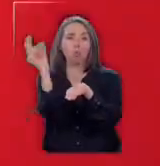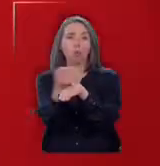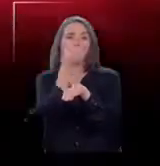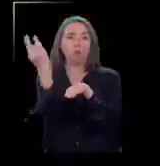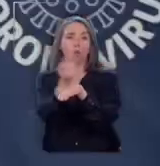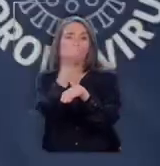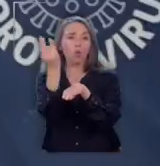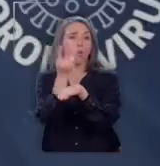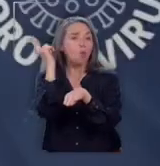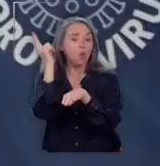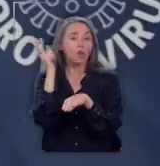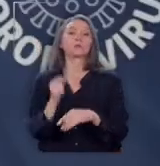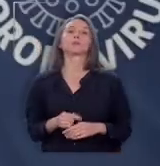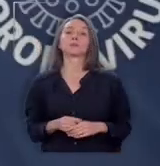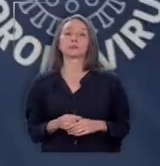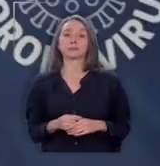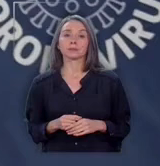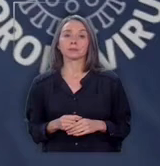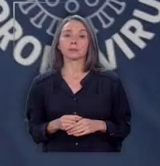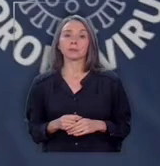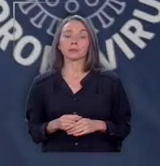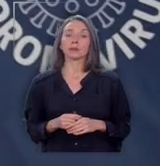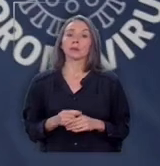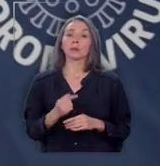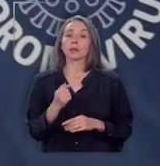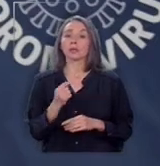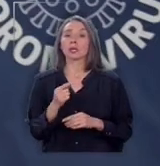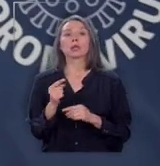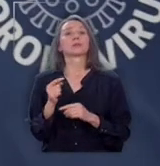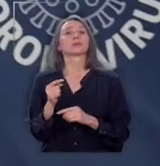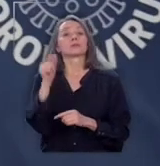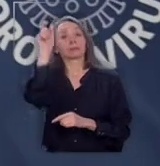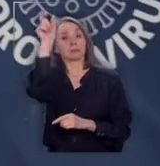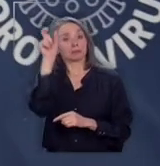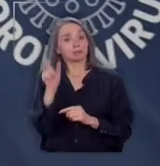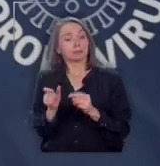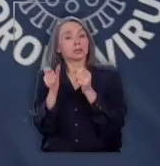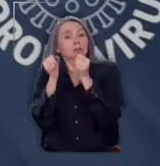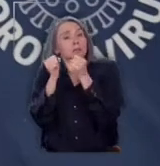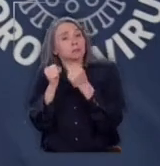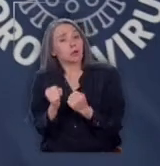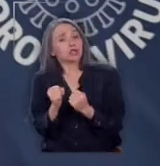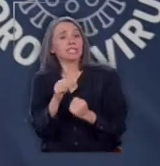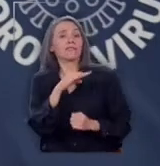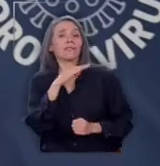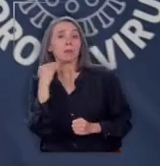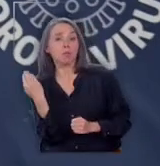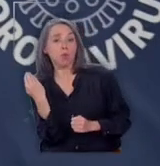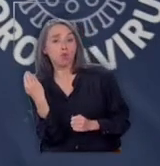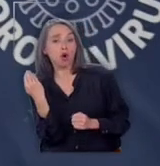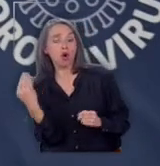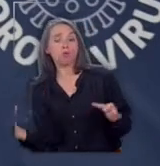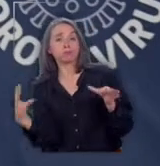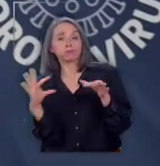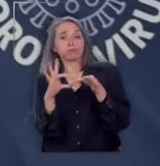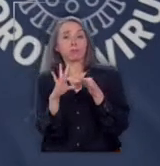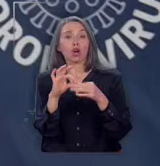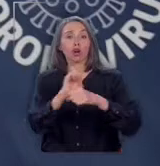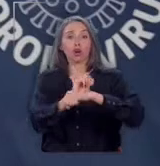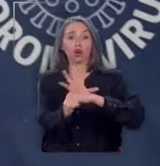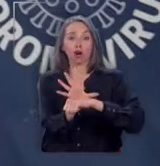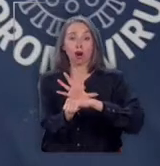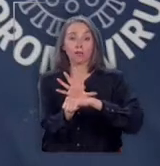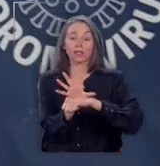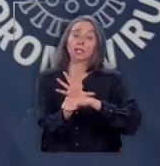nota asignar como posibles casos de muerte asociadas a covid un